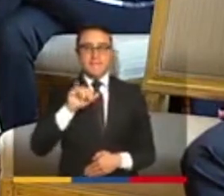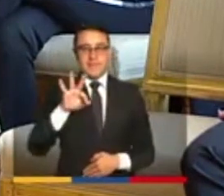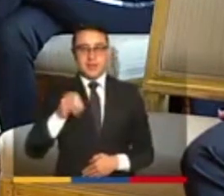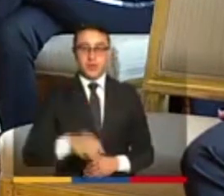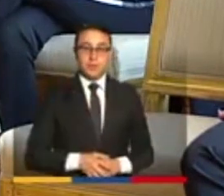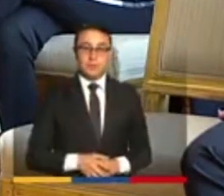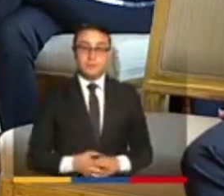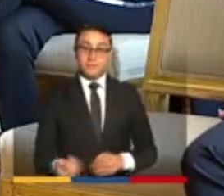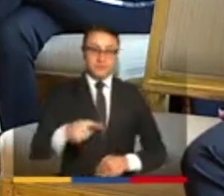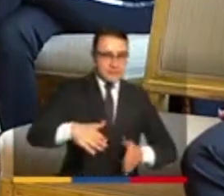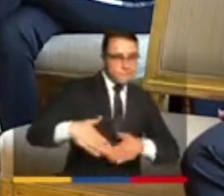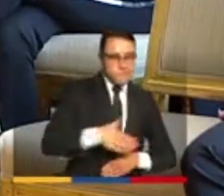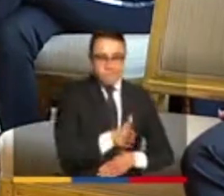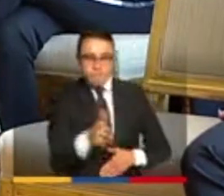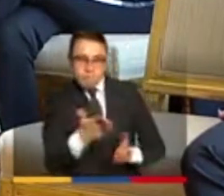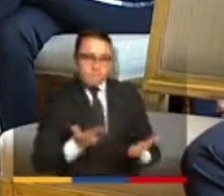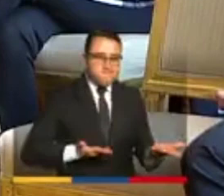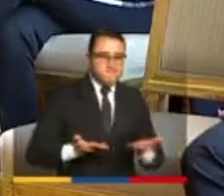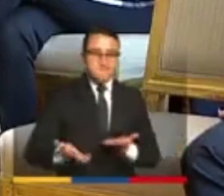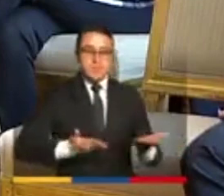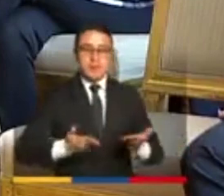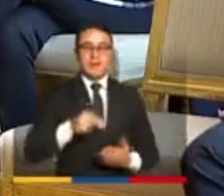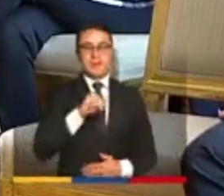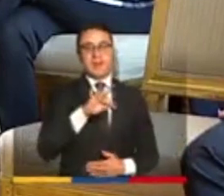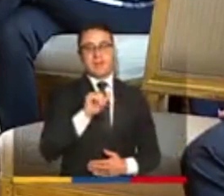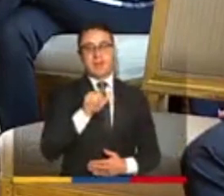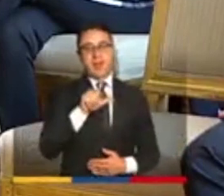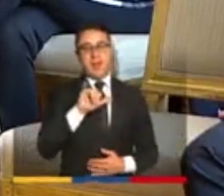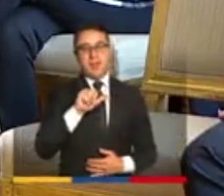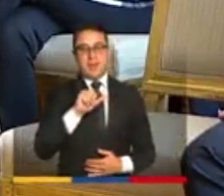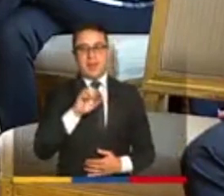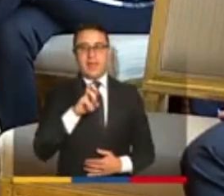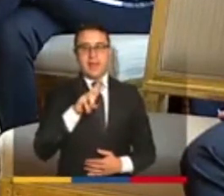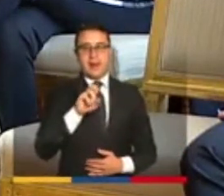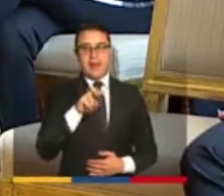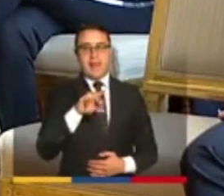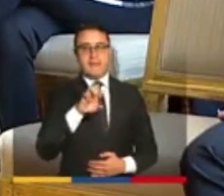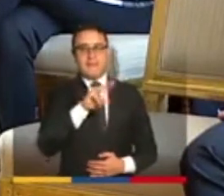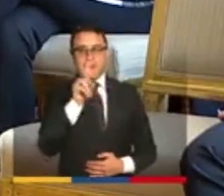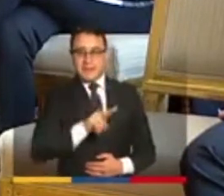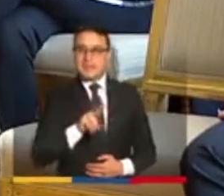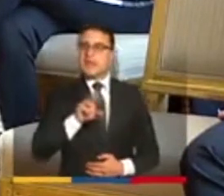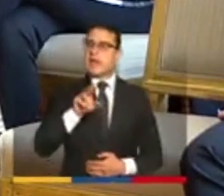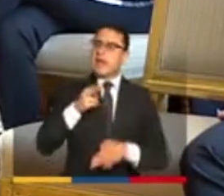Volante, Natalia Hernández Zules o Zules. Zules.